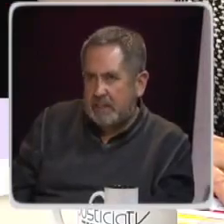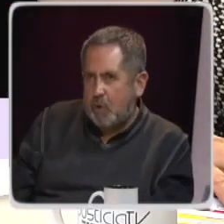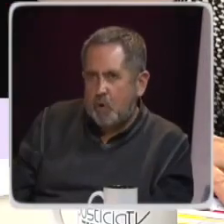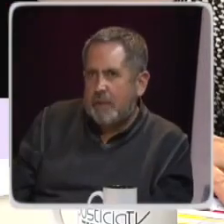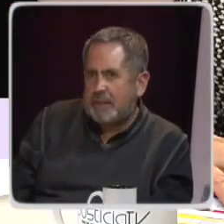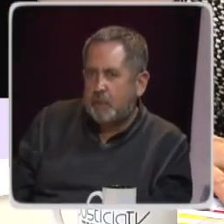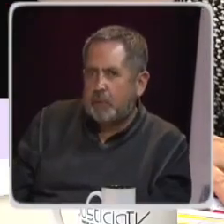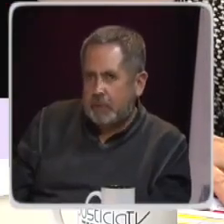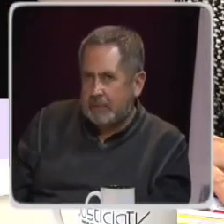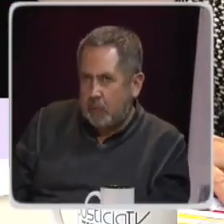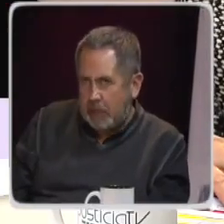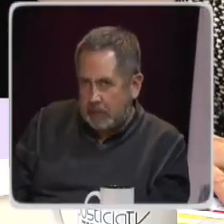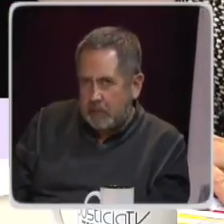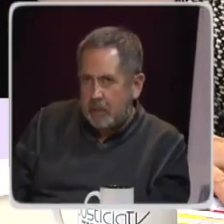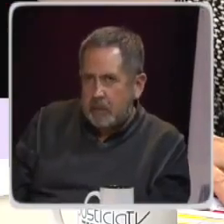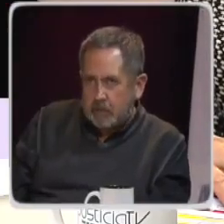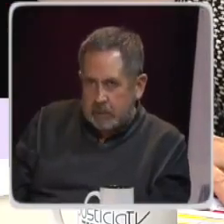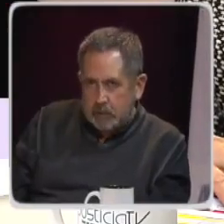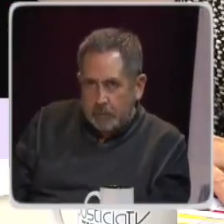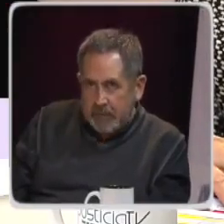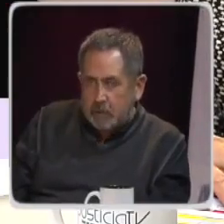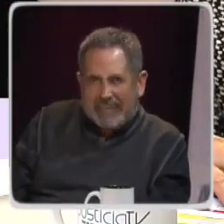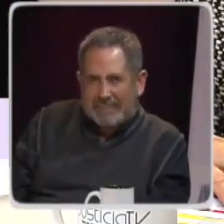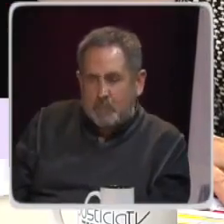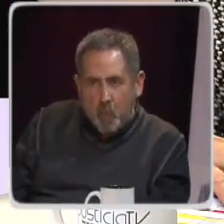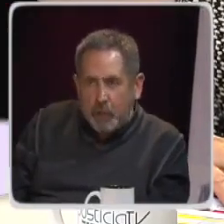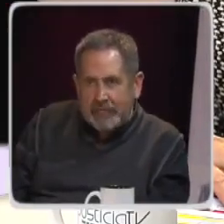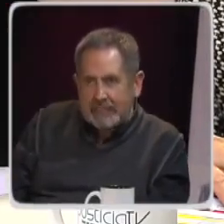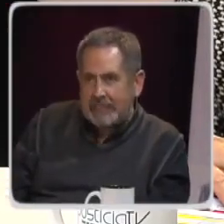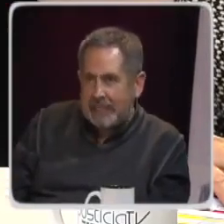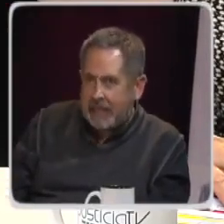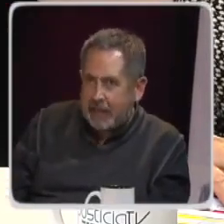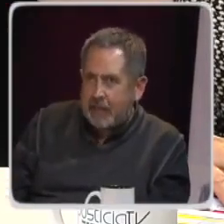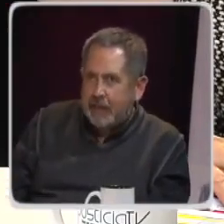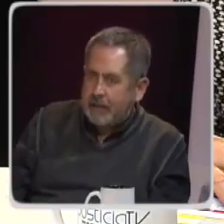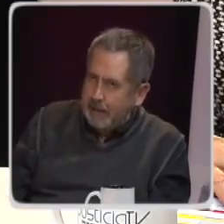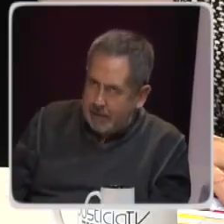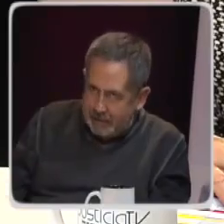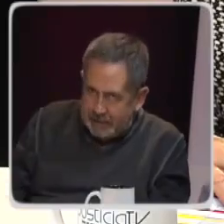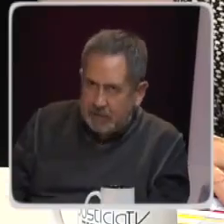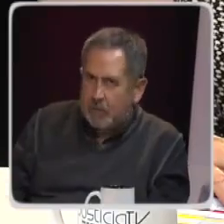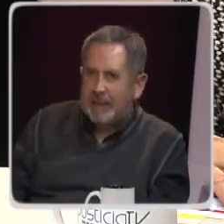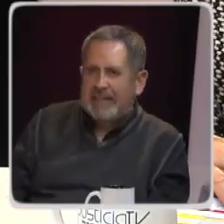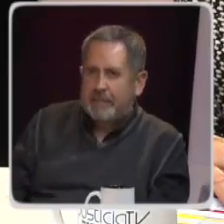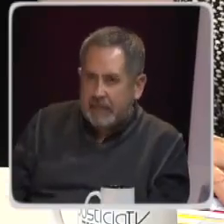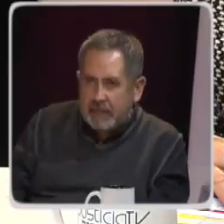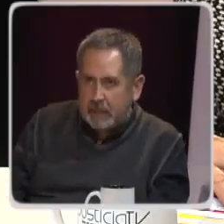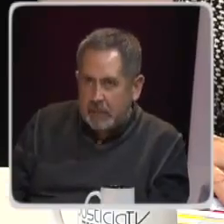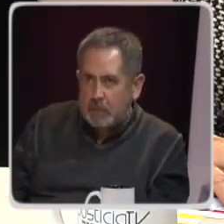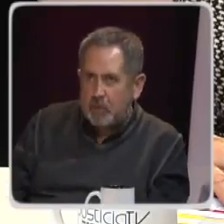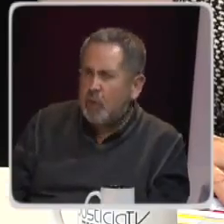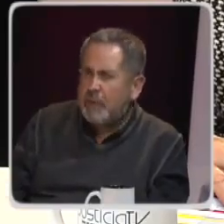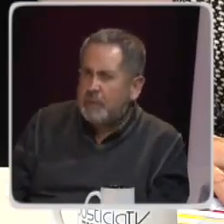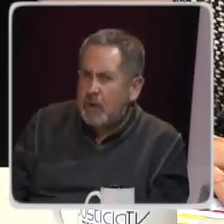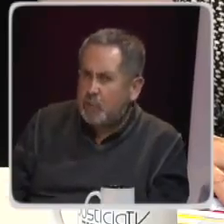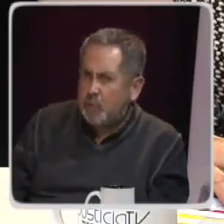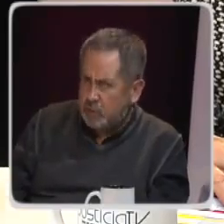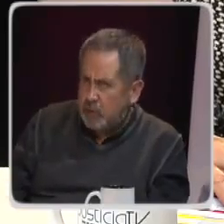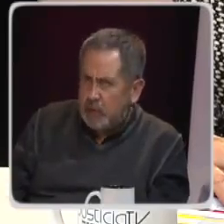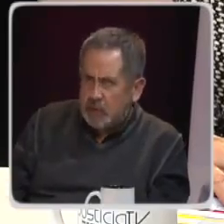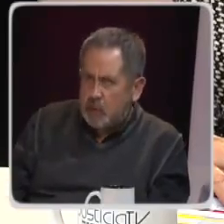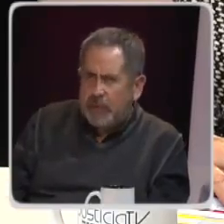ahorita es difícil aprender porque no tenemos las bases. Okay, pero si hubiera más oportunidad en las